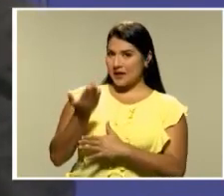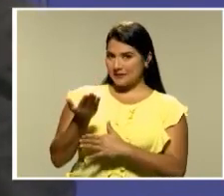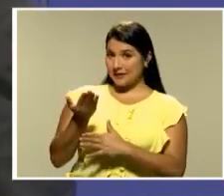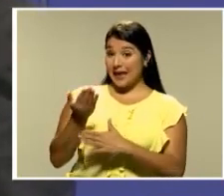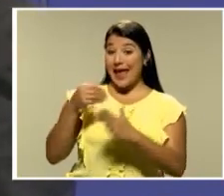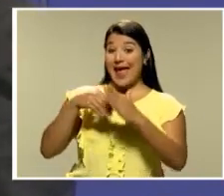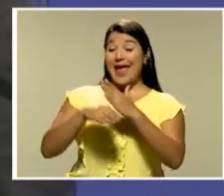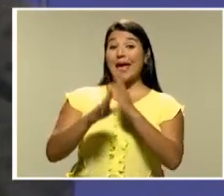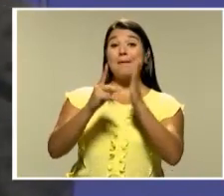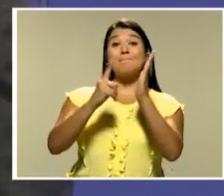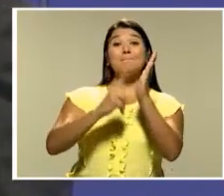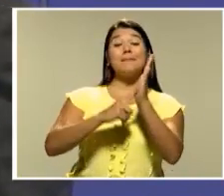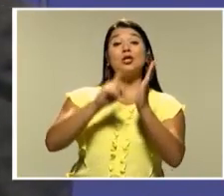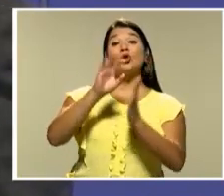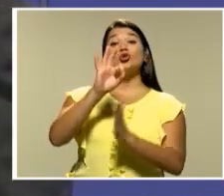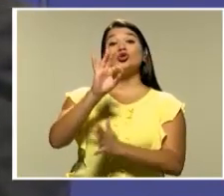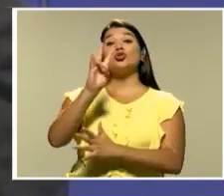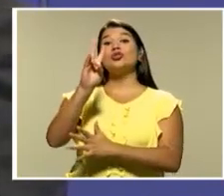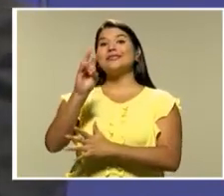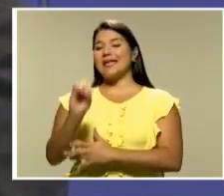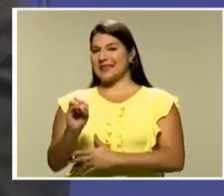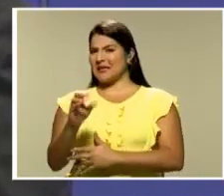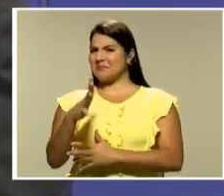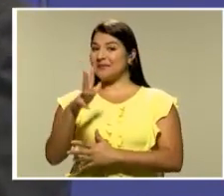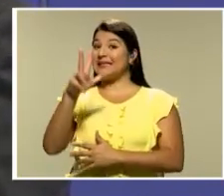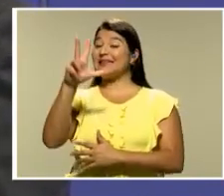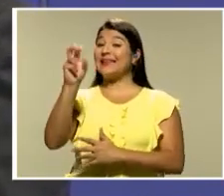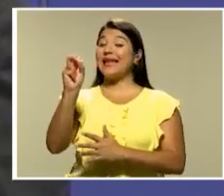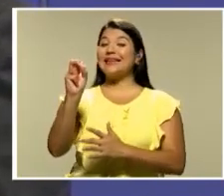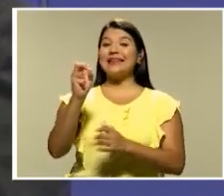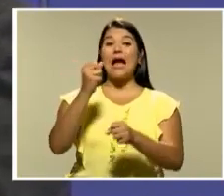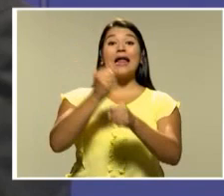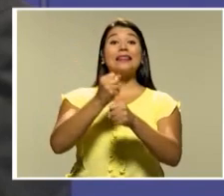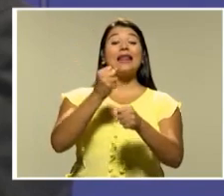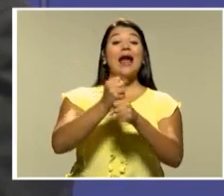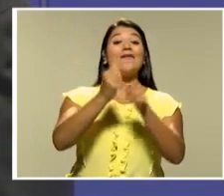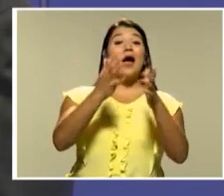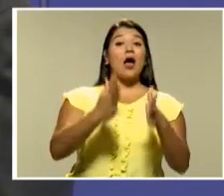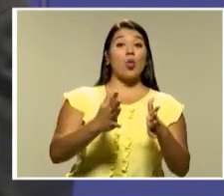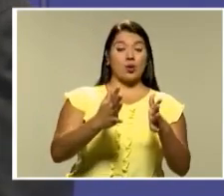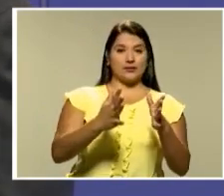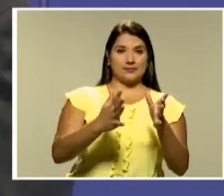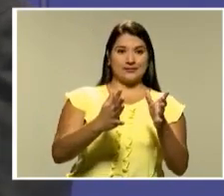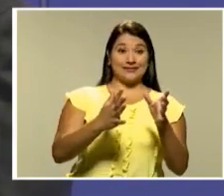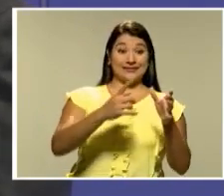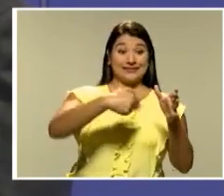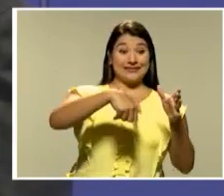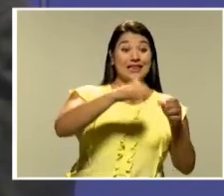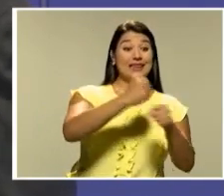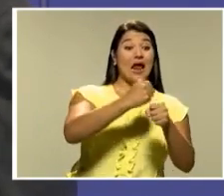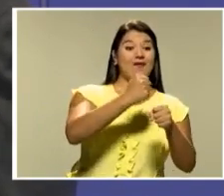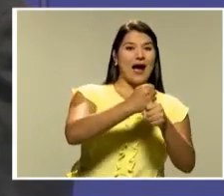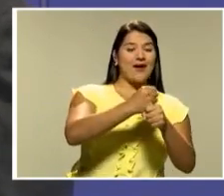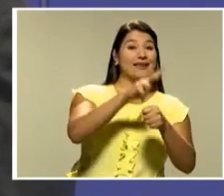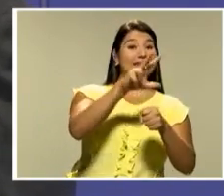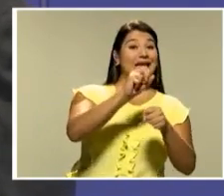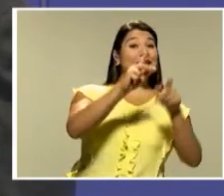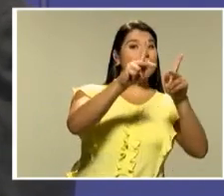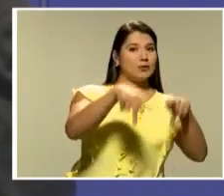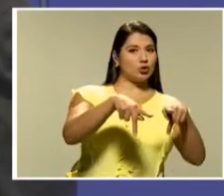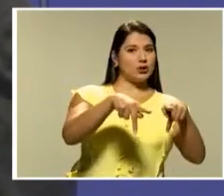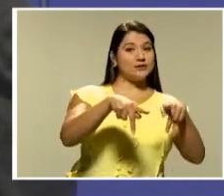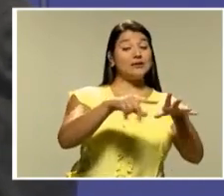en 1970 había más de 30 trabajadores por cada pensionado. Hoy, ¿30? 30 por